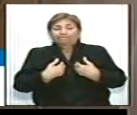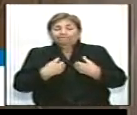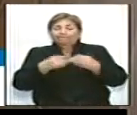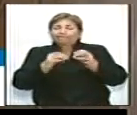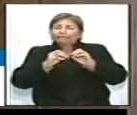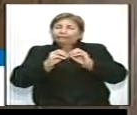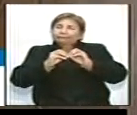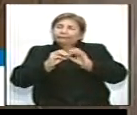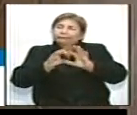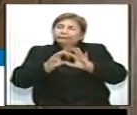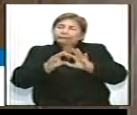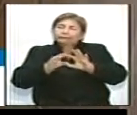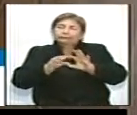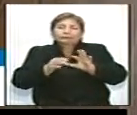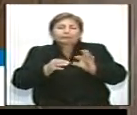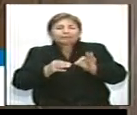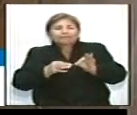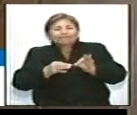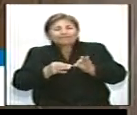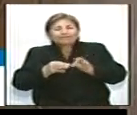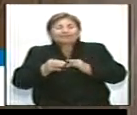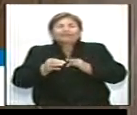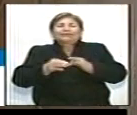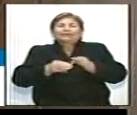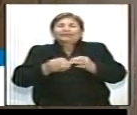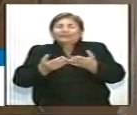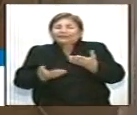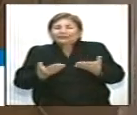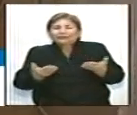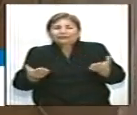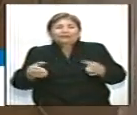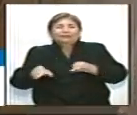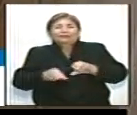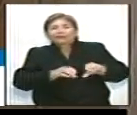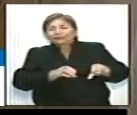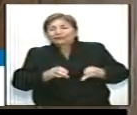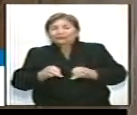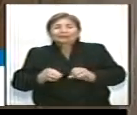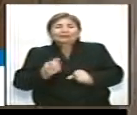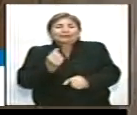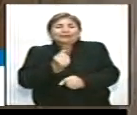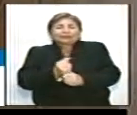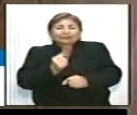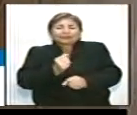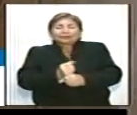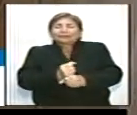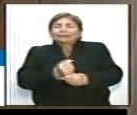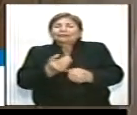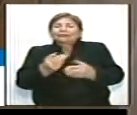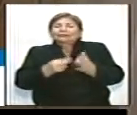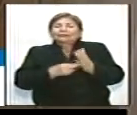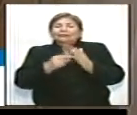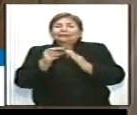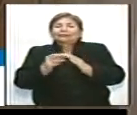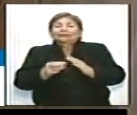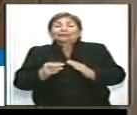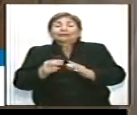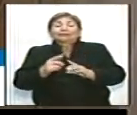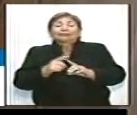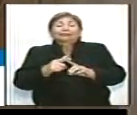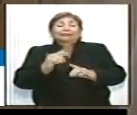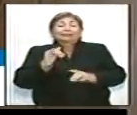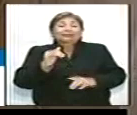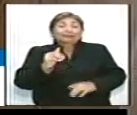claridad y determinación en cuanto al trabajo y a las acciones que están tomando ellos en relación al proyecto Tía